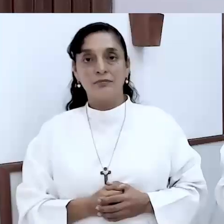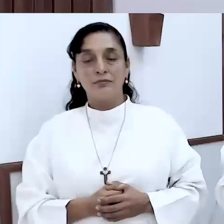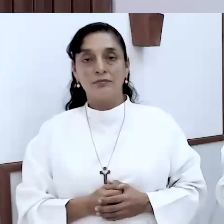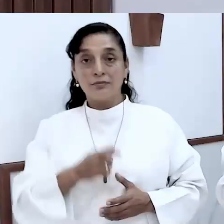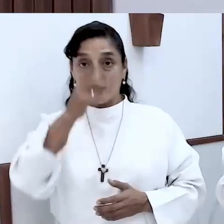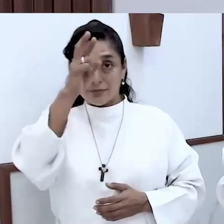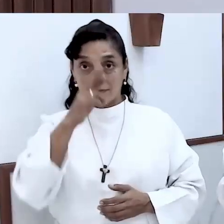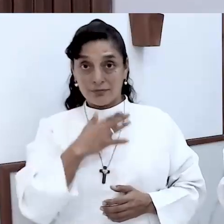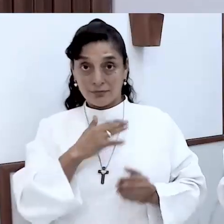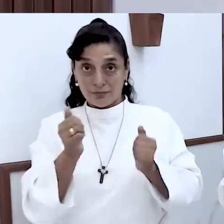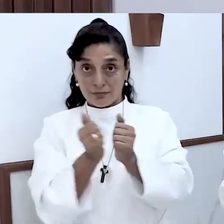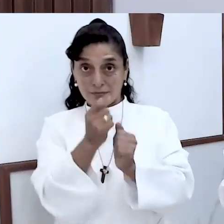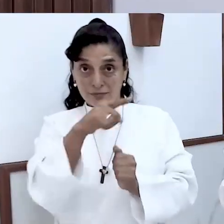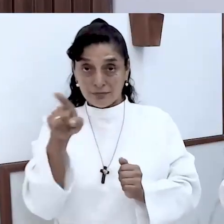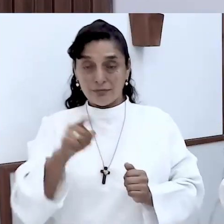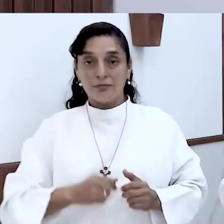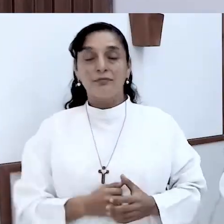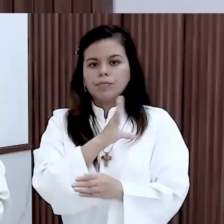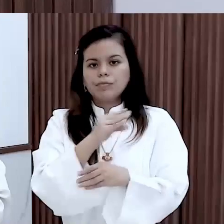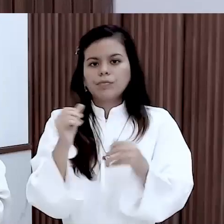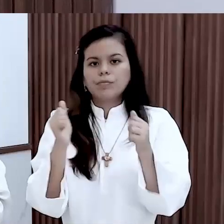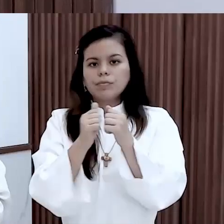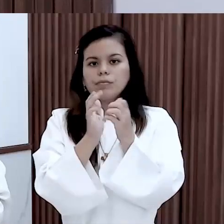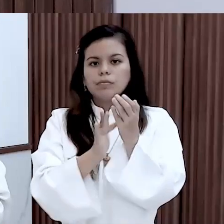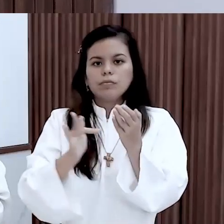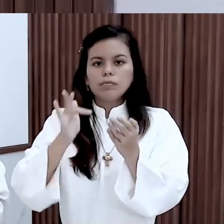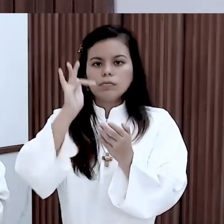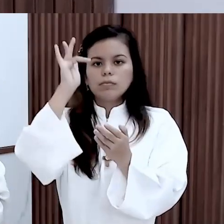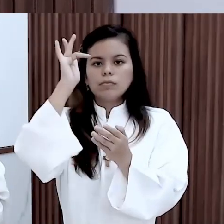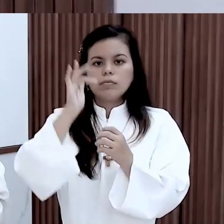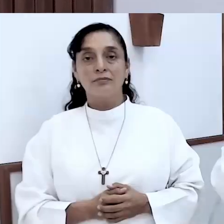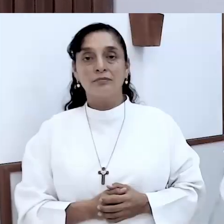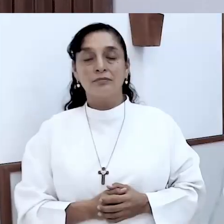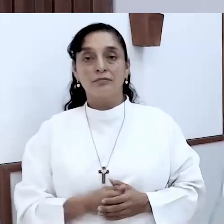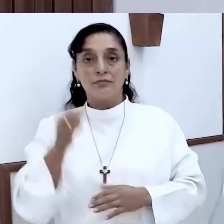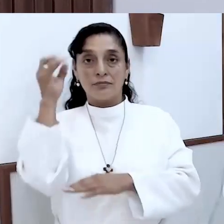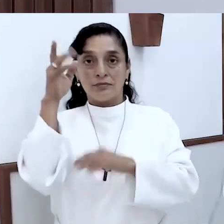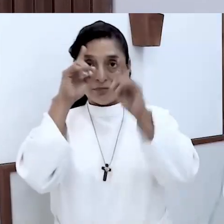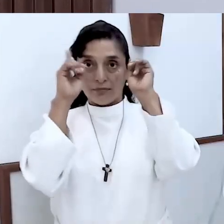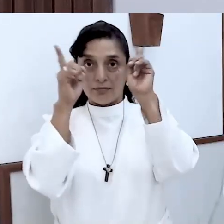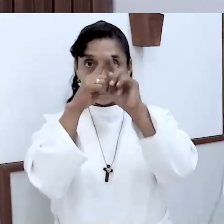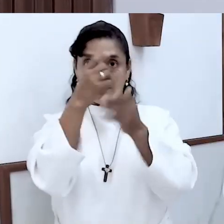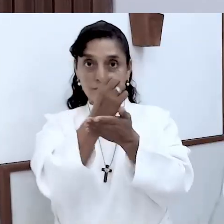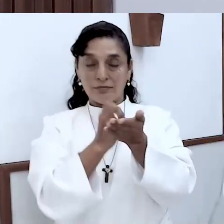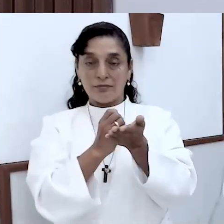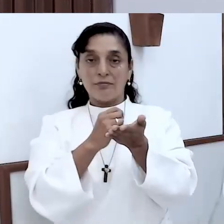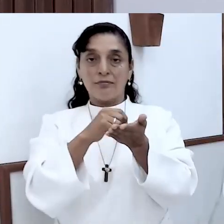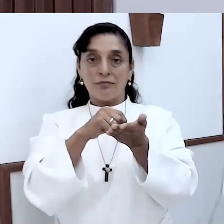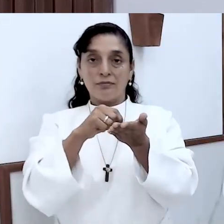El Señor esté con ustedes. Y con su espíritu. Proclamación del Santo